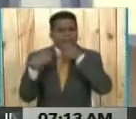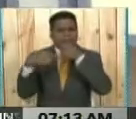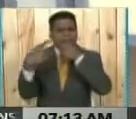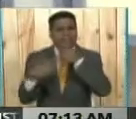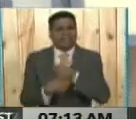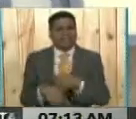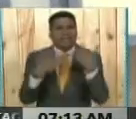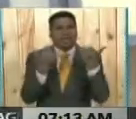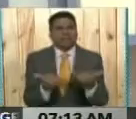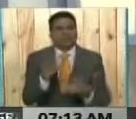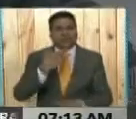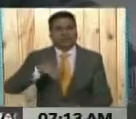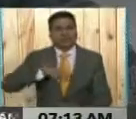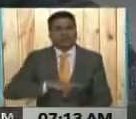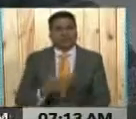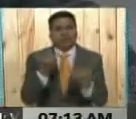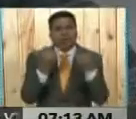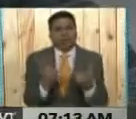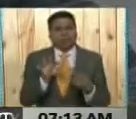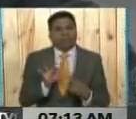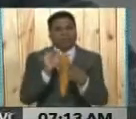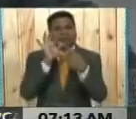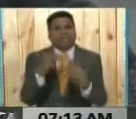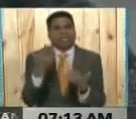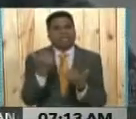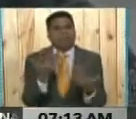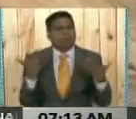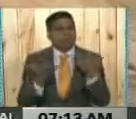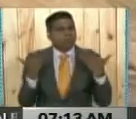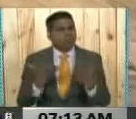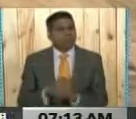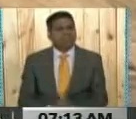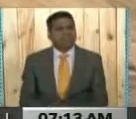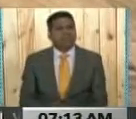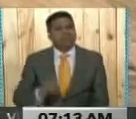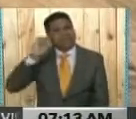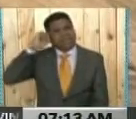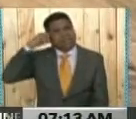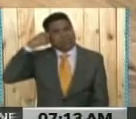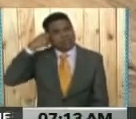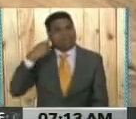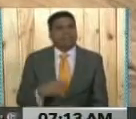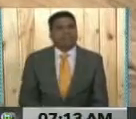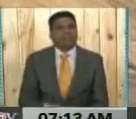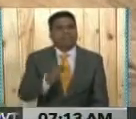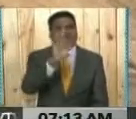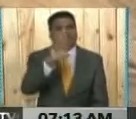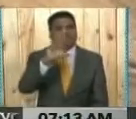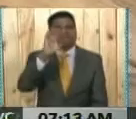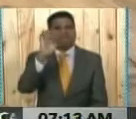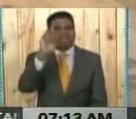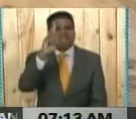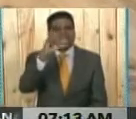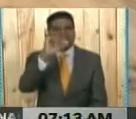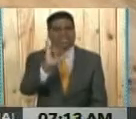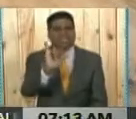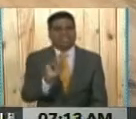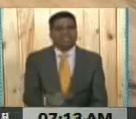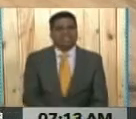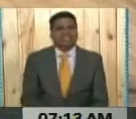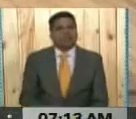con nosotros. Hoy precisamente cuando recordamos, Freddy, que es el día de Ali